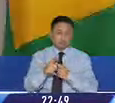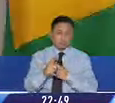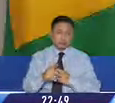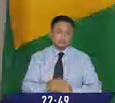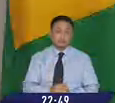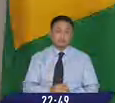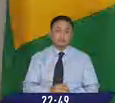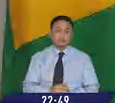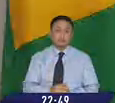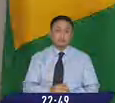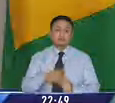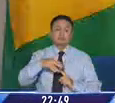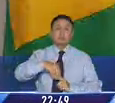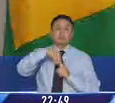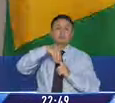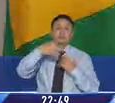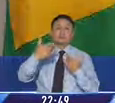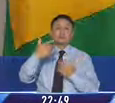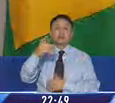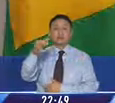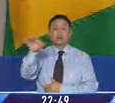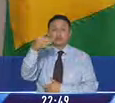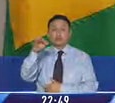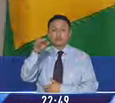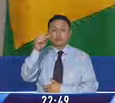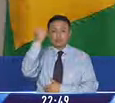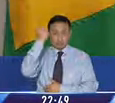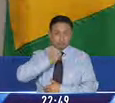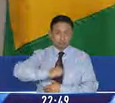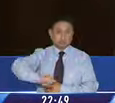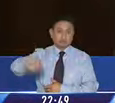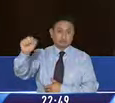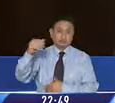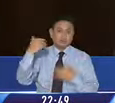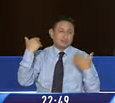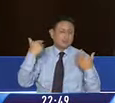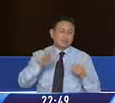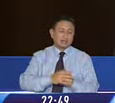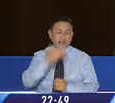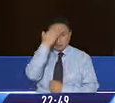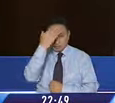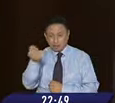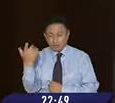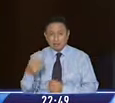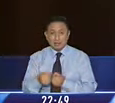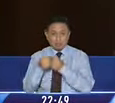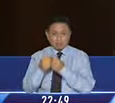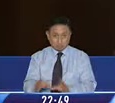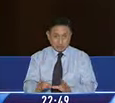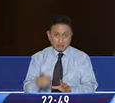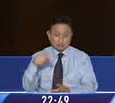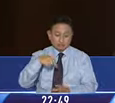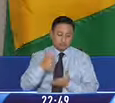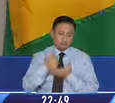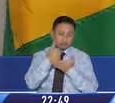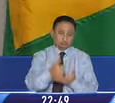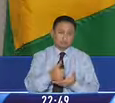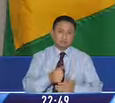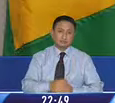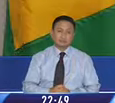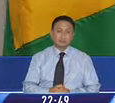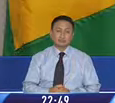El principal va a ser los documentos de viaje. Por algún motivo percan su documento, no olviden de ir a algún local, sean